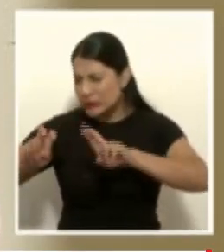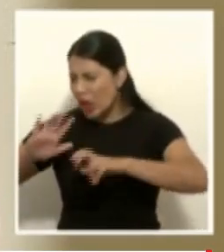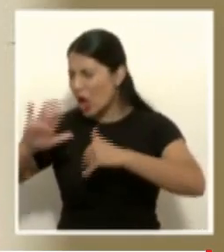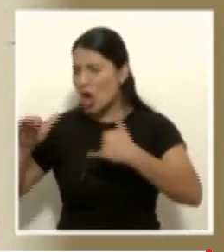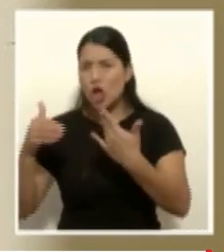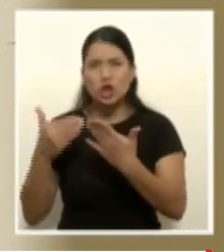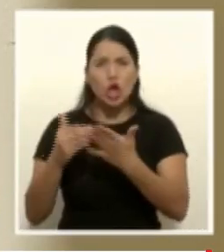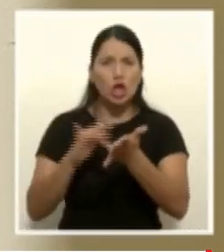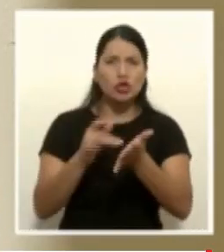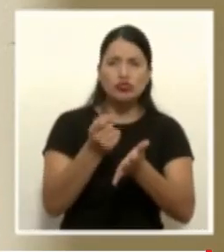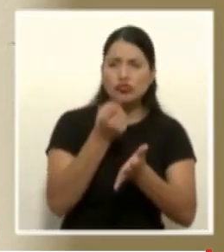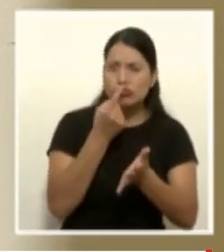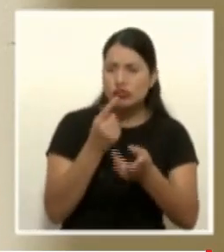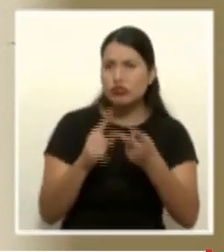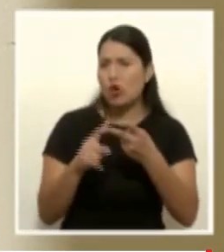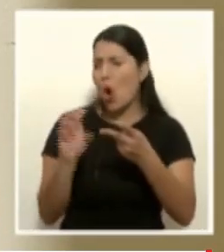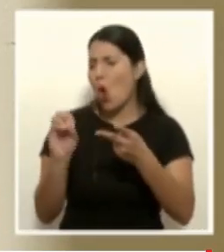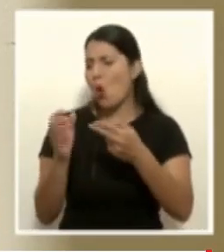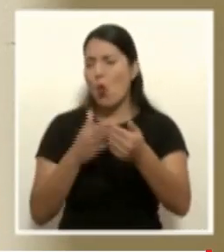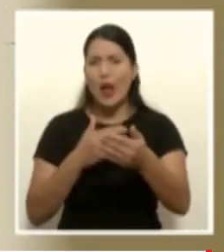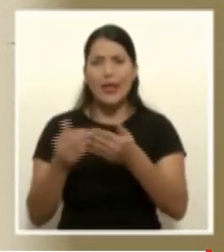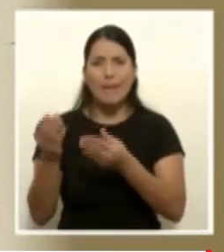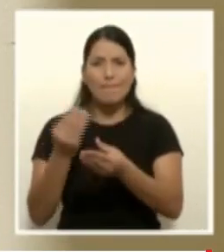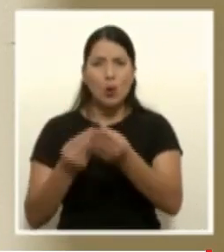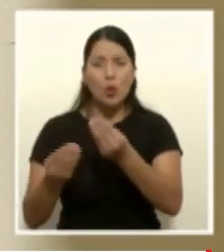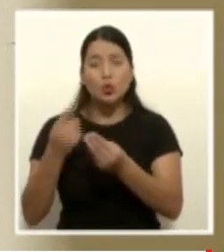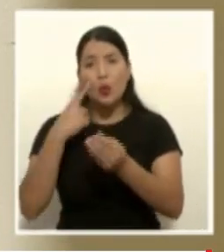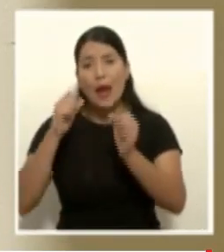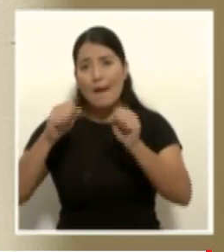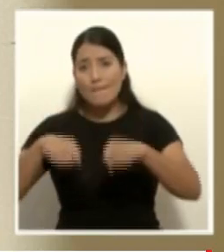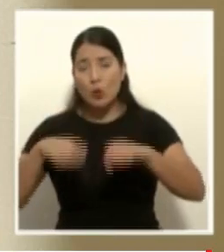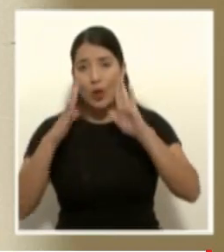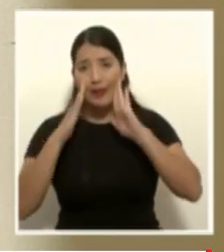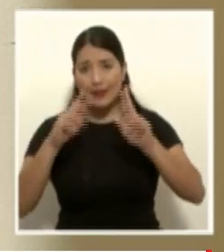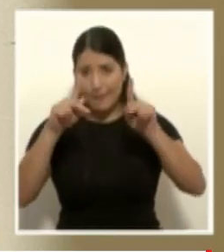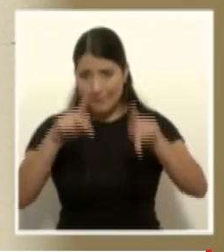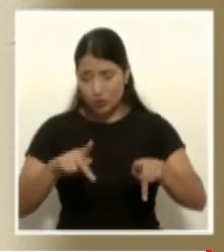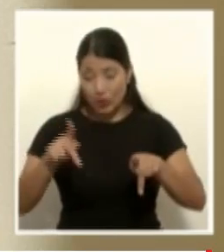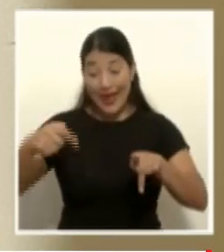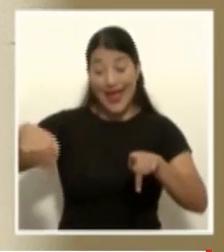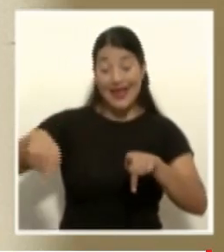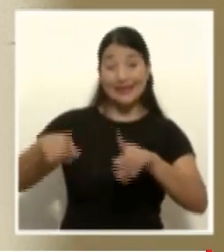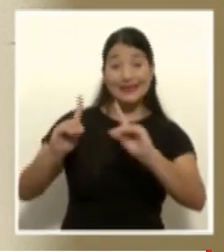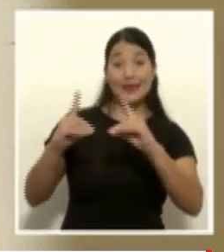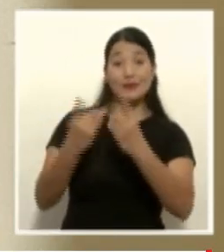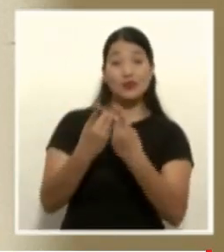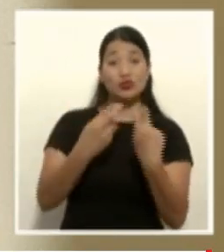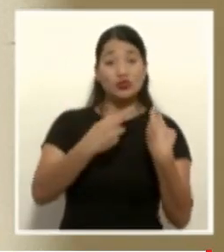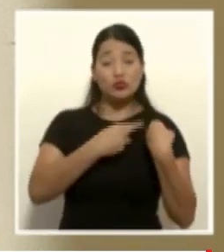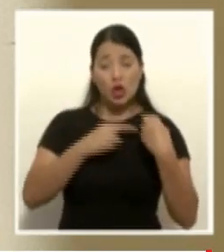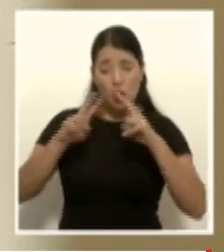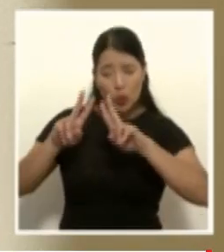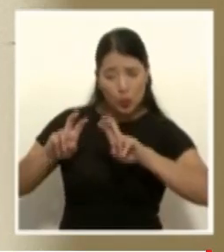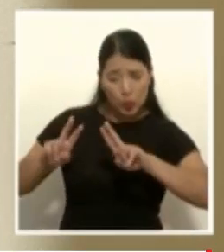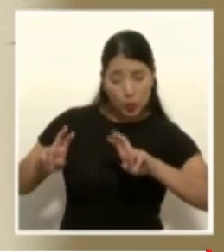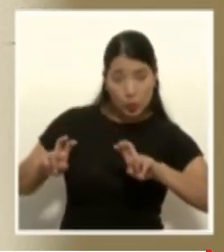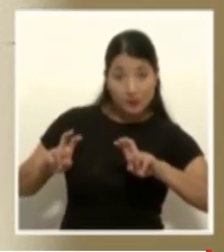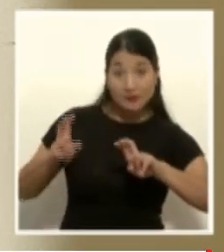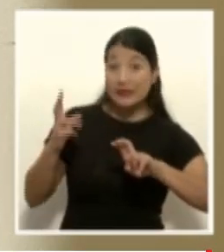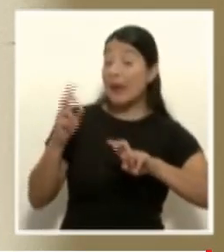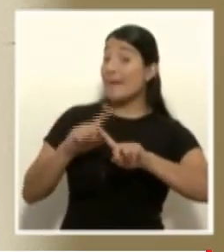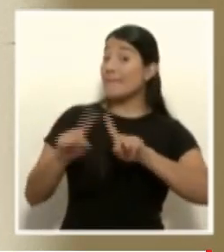antivirales, este tipo de productos, y si no hay una base